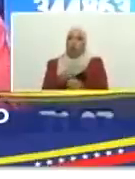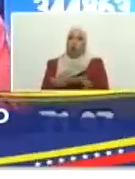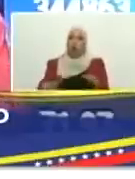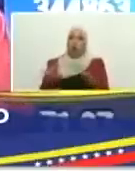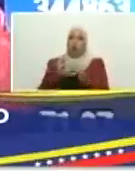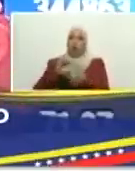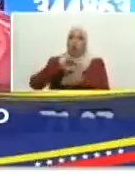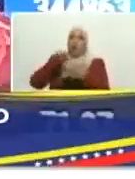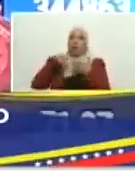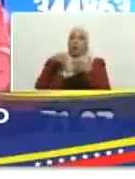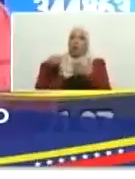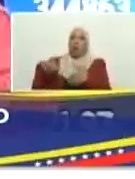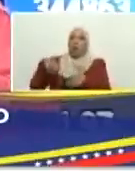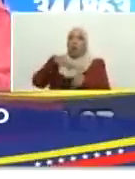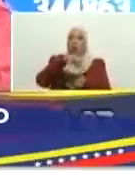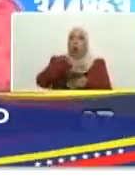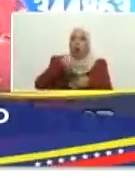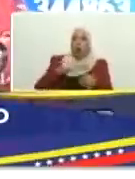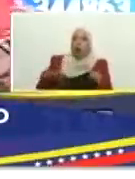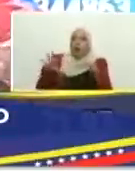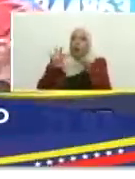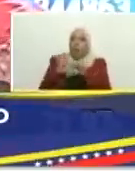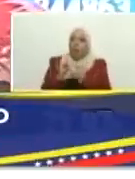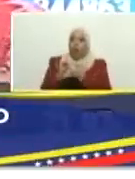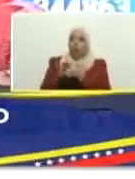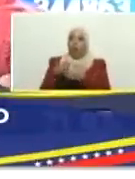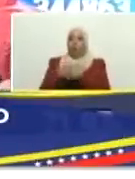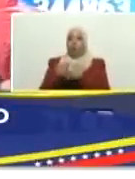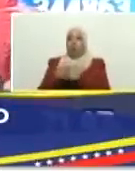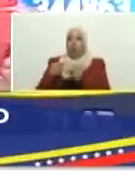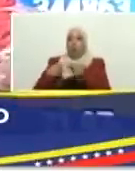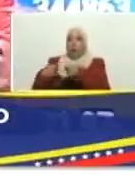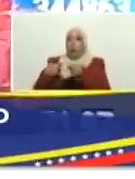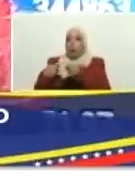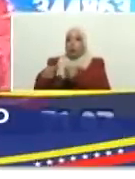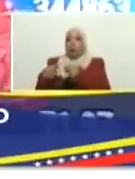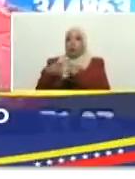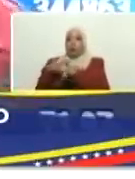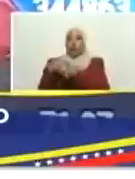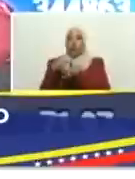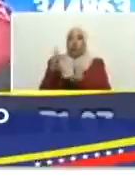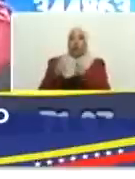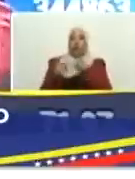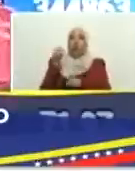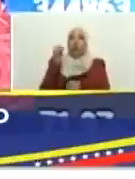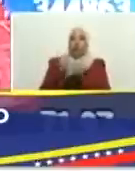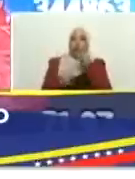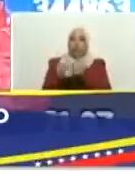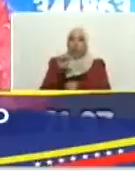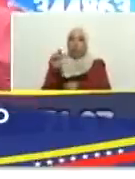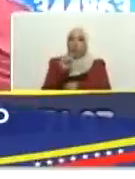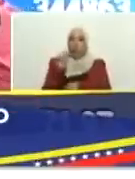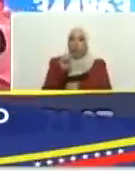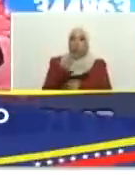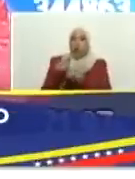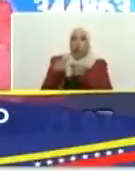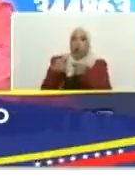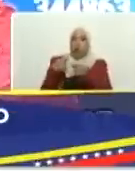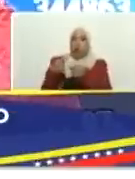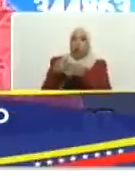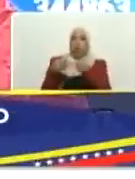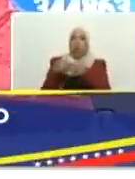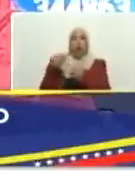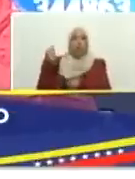nacional. ¿Cómo estamos saliendo? Controlando las perturbaciones que han surgido en los últimos meses, que las controlaremos y las